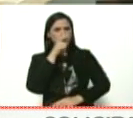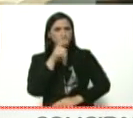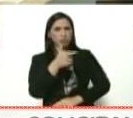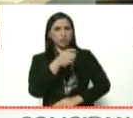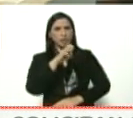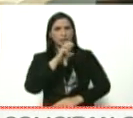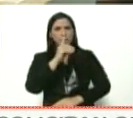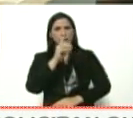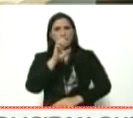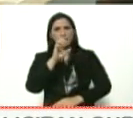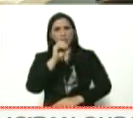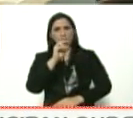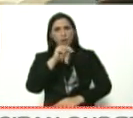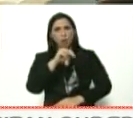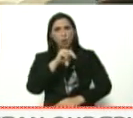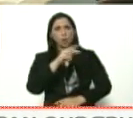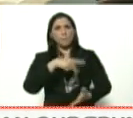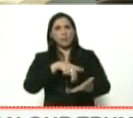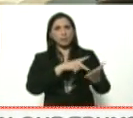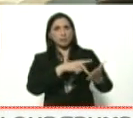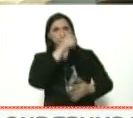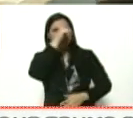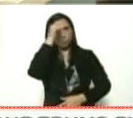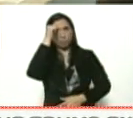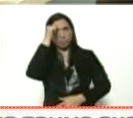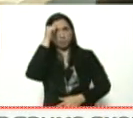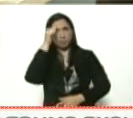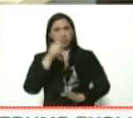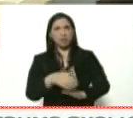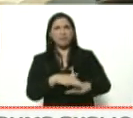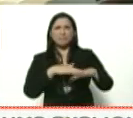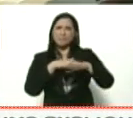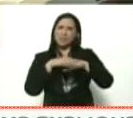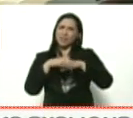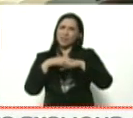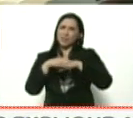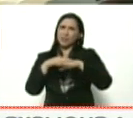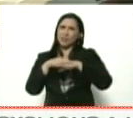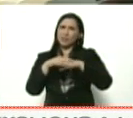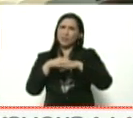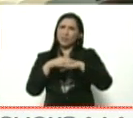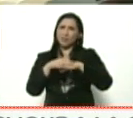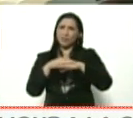domingo pasado. En ella participaron directa o indirectamente militares venezolanos, aunque